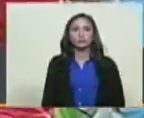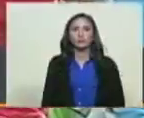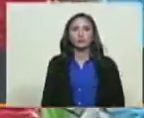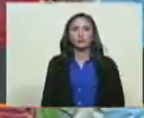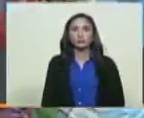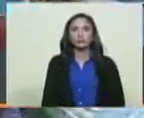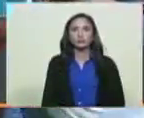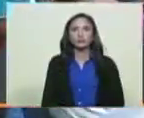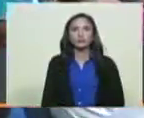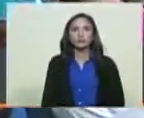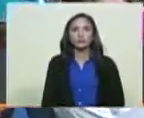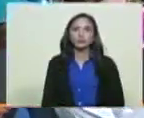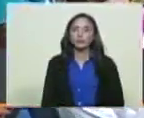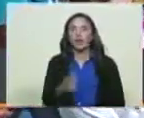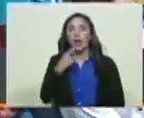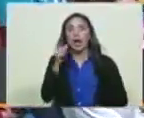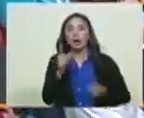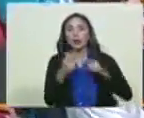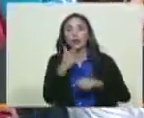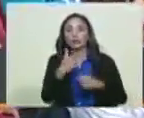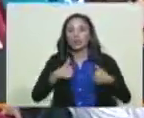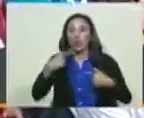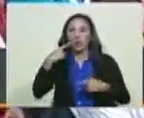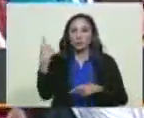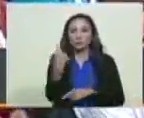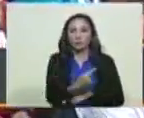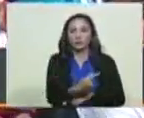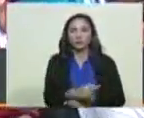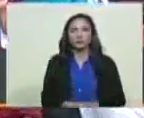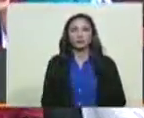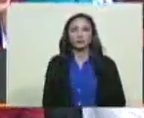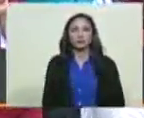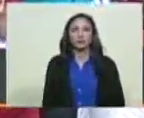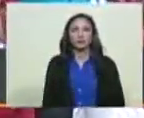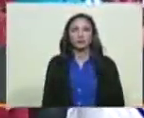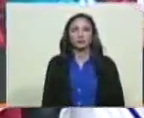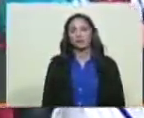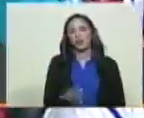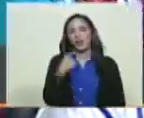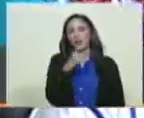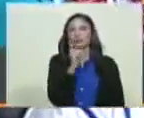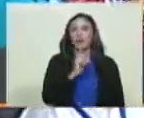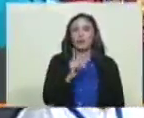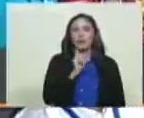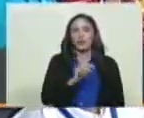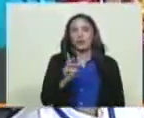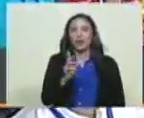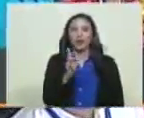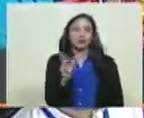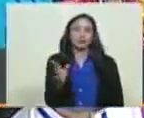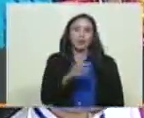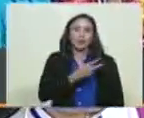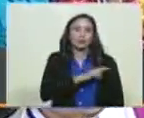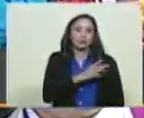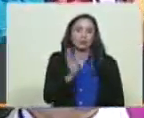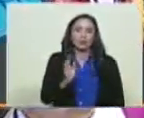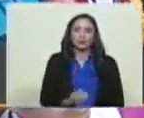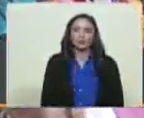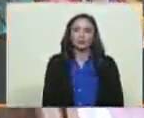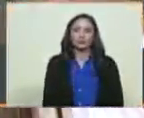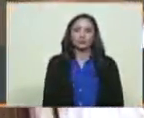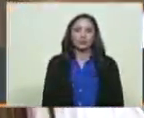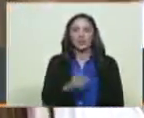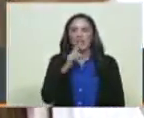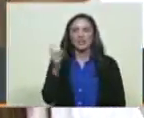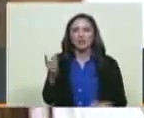por eso que dice que soy un dictador es aunque sea mentira un chiste el sistema lo del